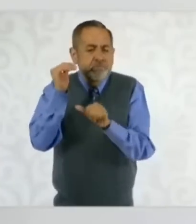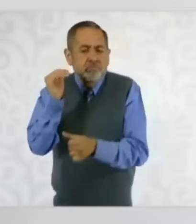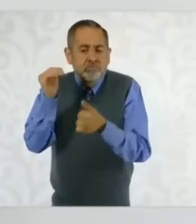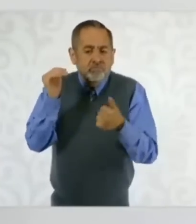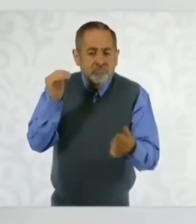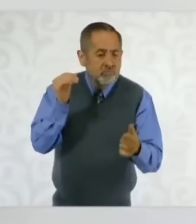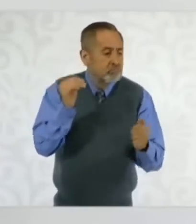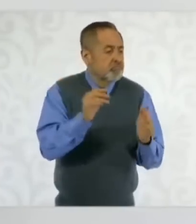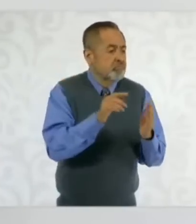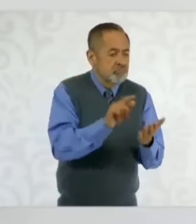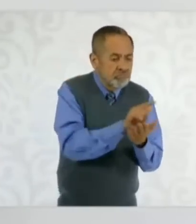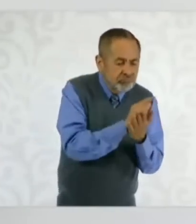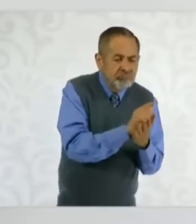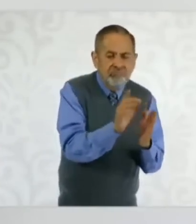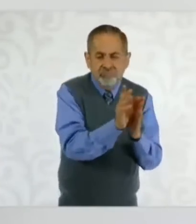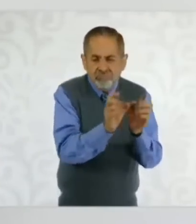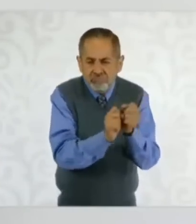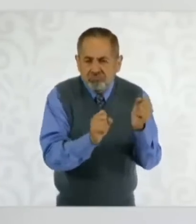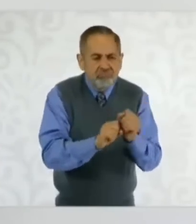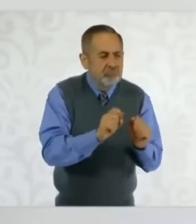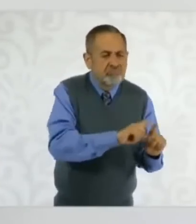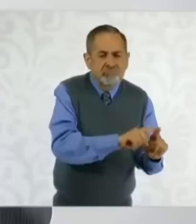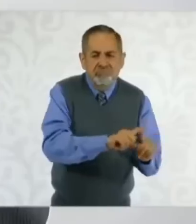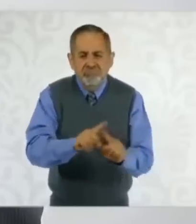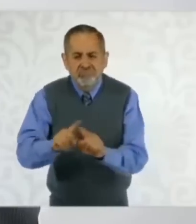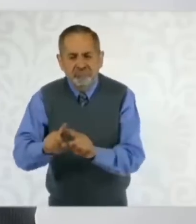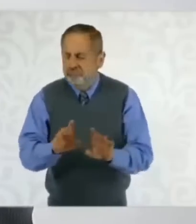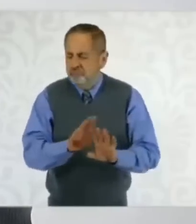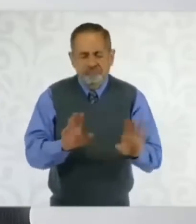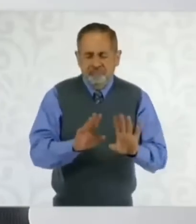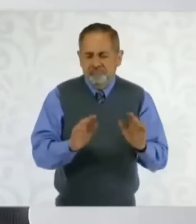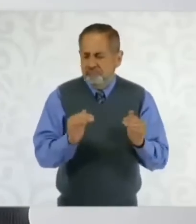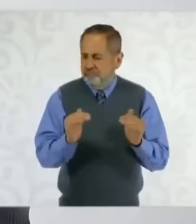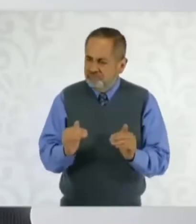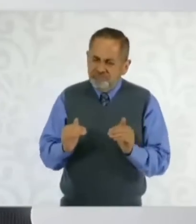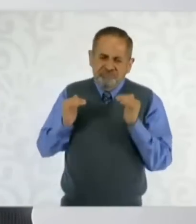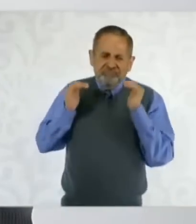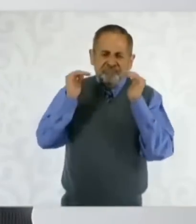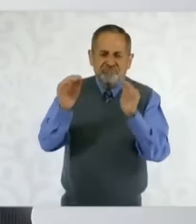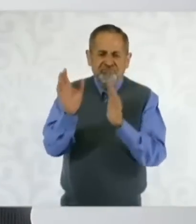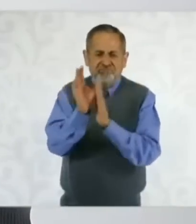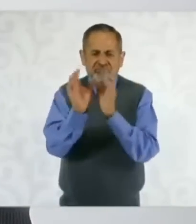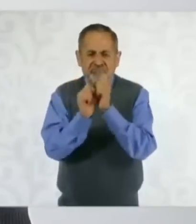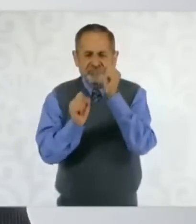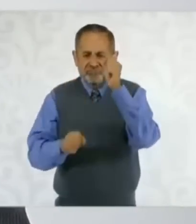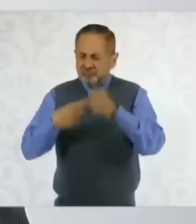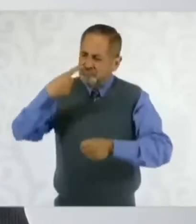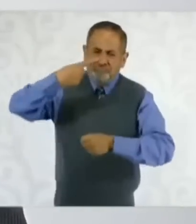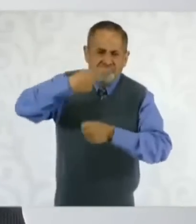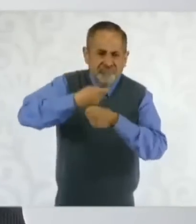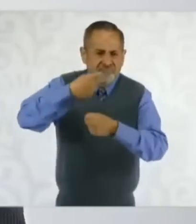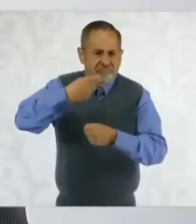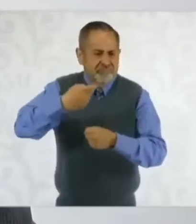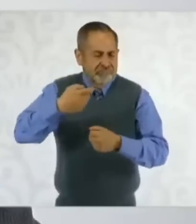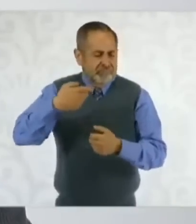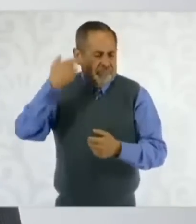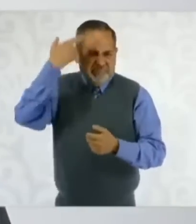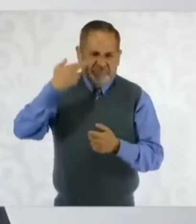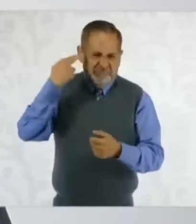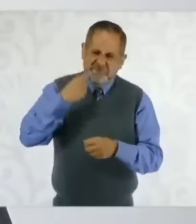las disposiciones constitutivas de la pirámide normativa del derecho nacional. Ahora